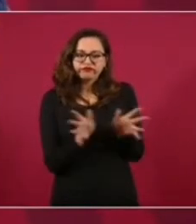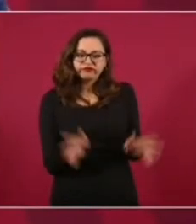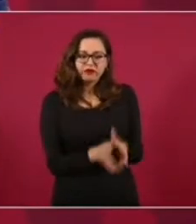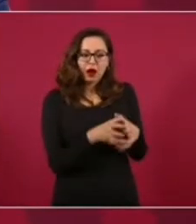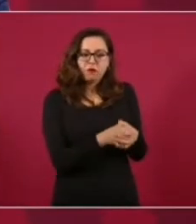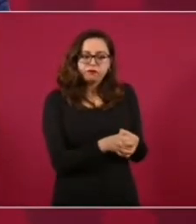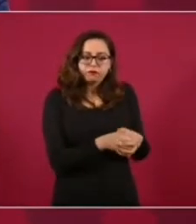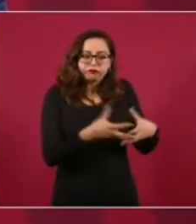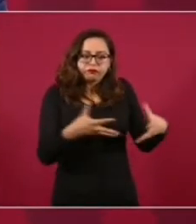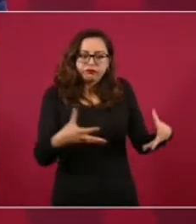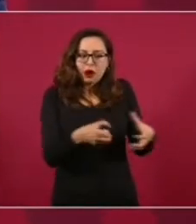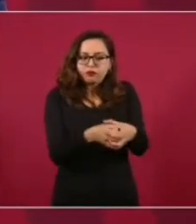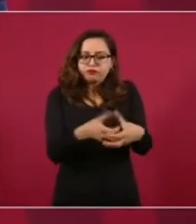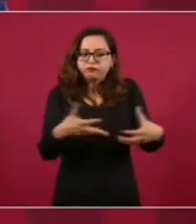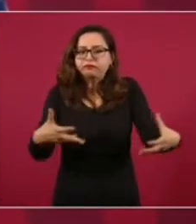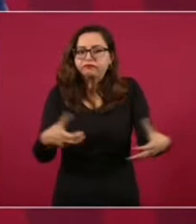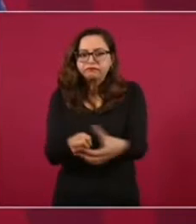cuando había complicidad,